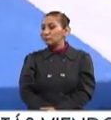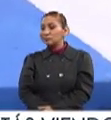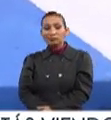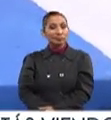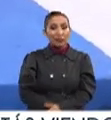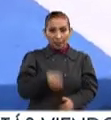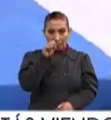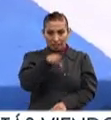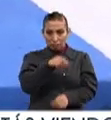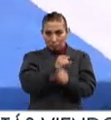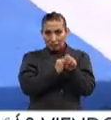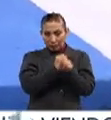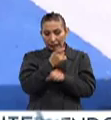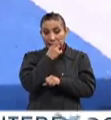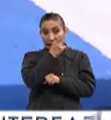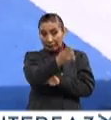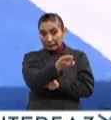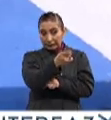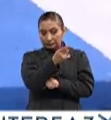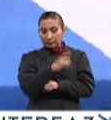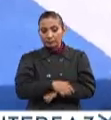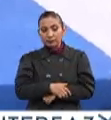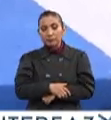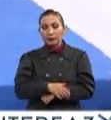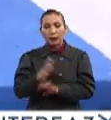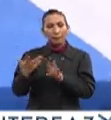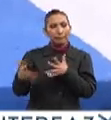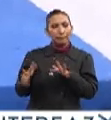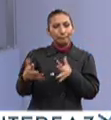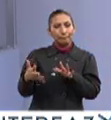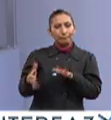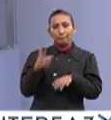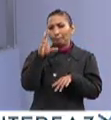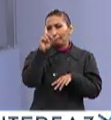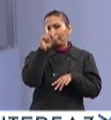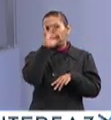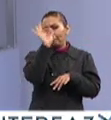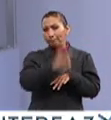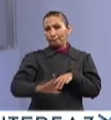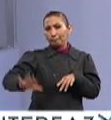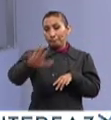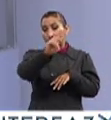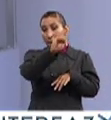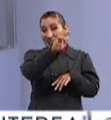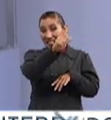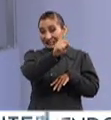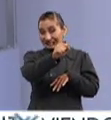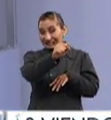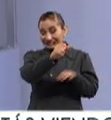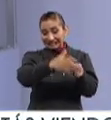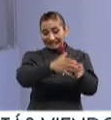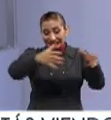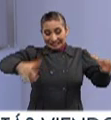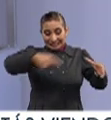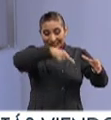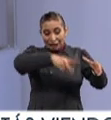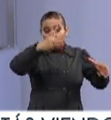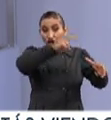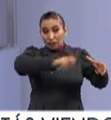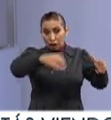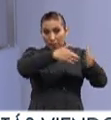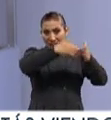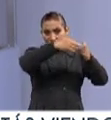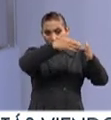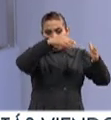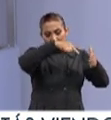La misma investigación nos dice que aproximadamente el 30% de las pilas, de esos 200